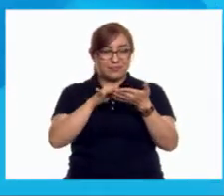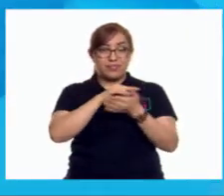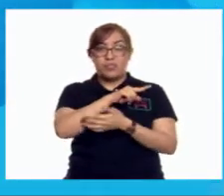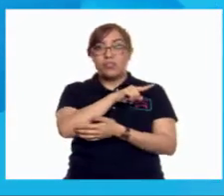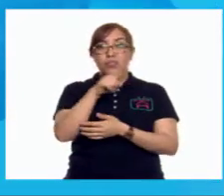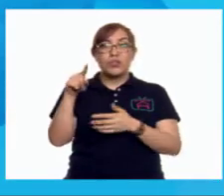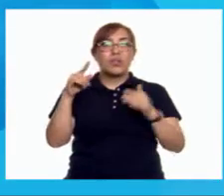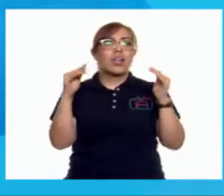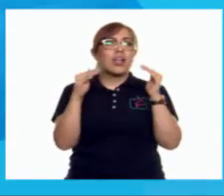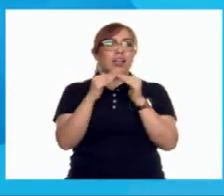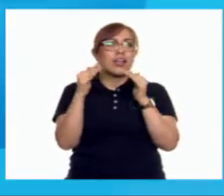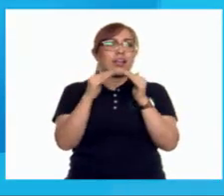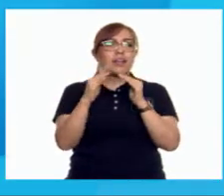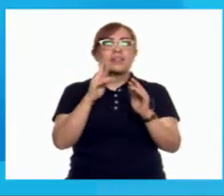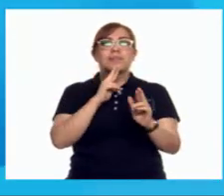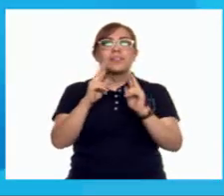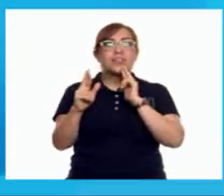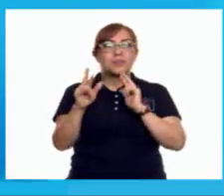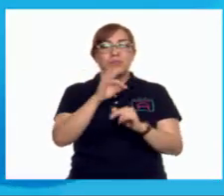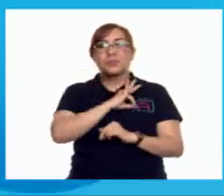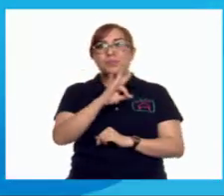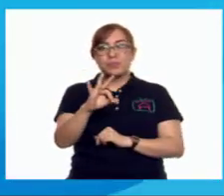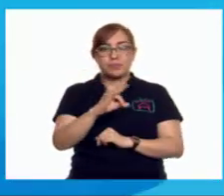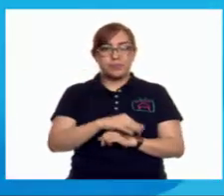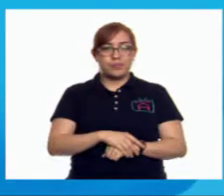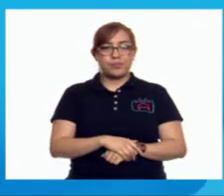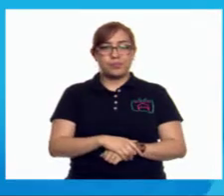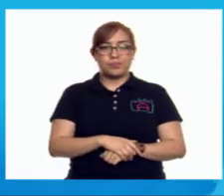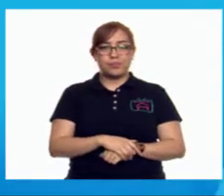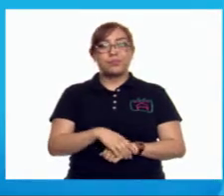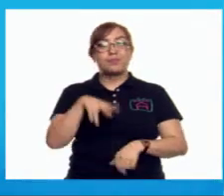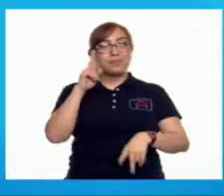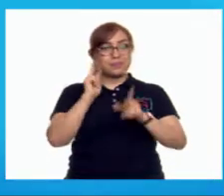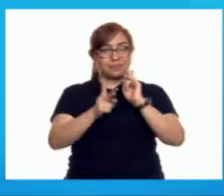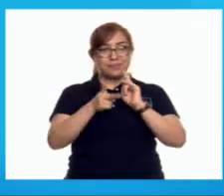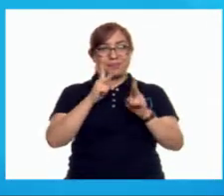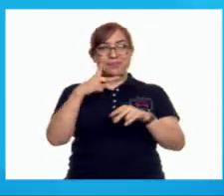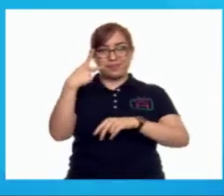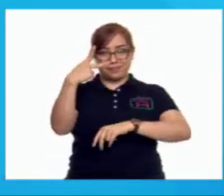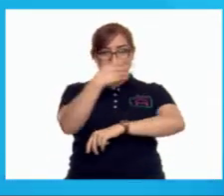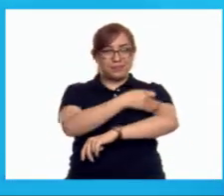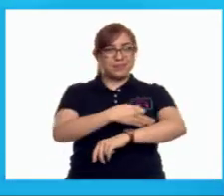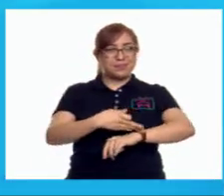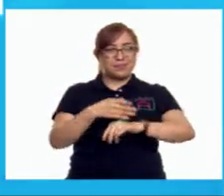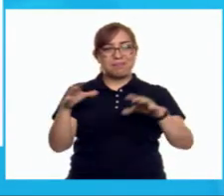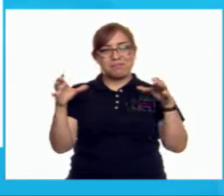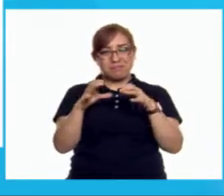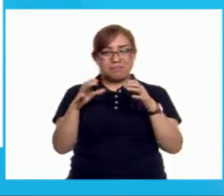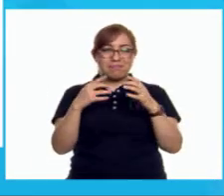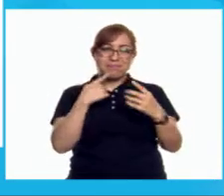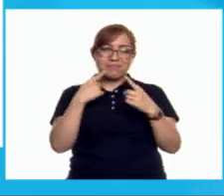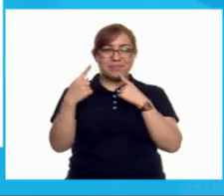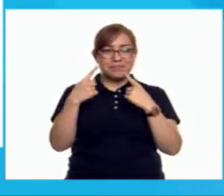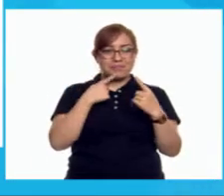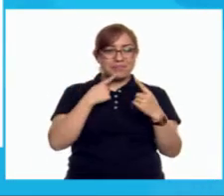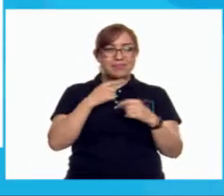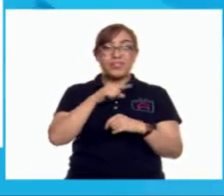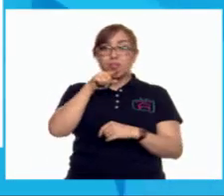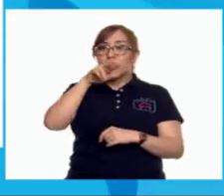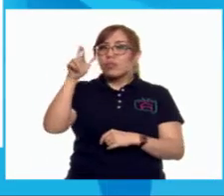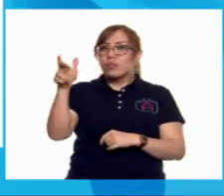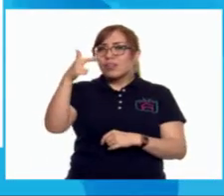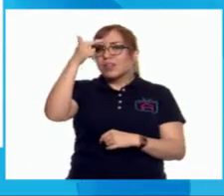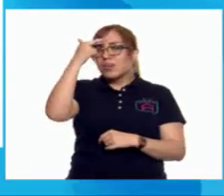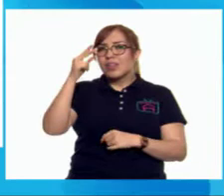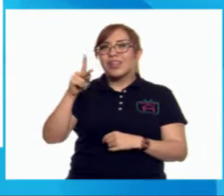estar respondiendo y comentando en la familia. Muy bien. Ajá. Recuerda cómo